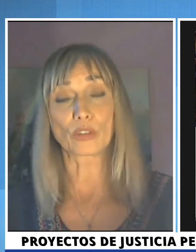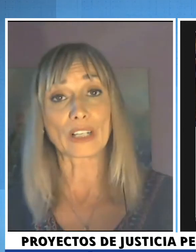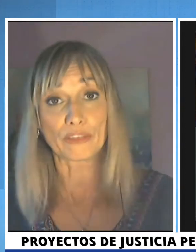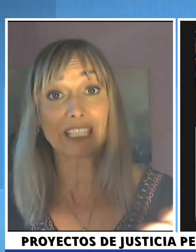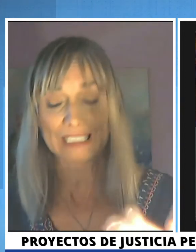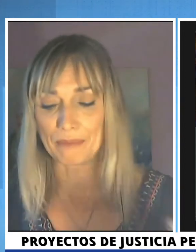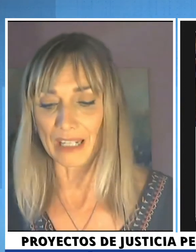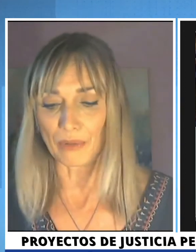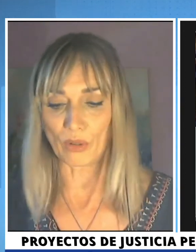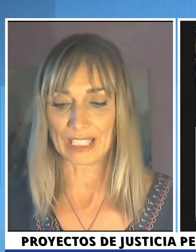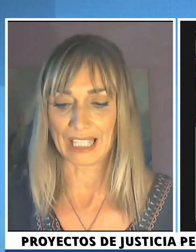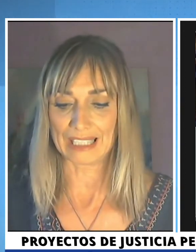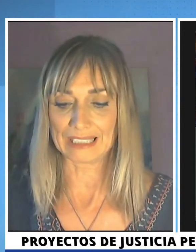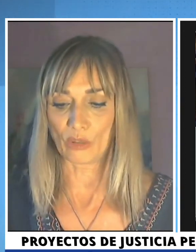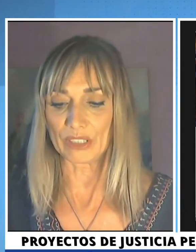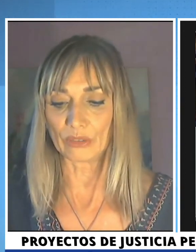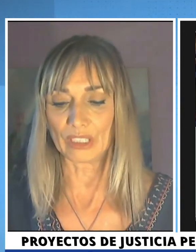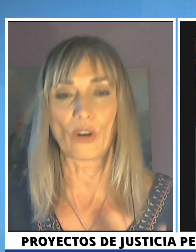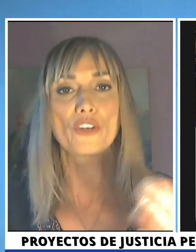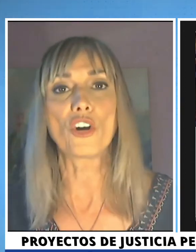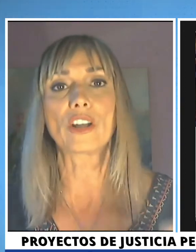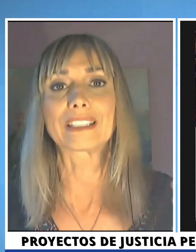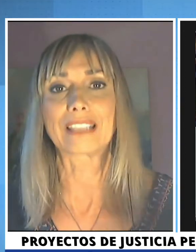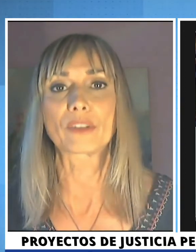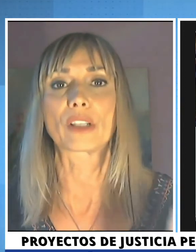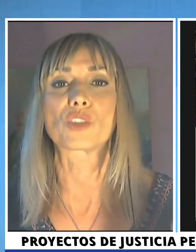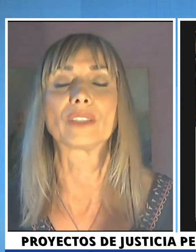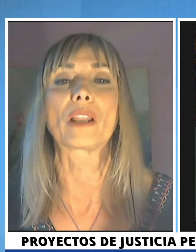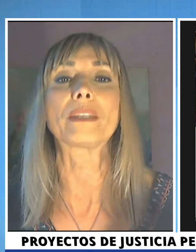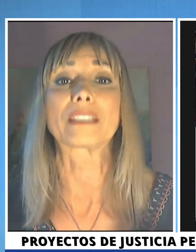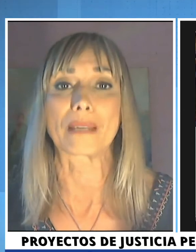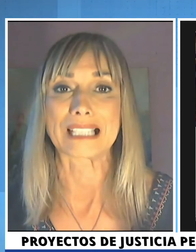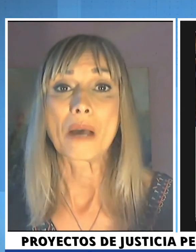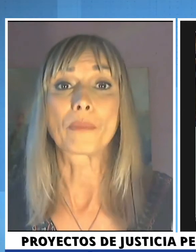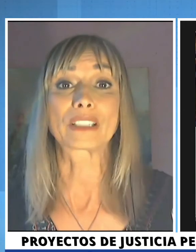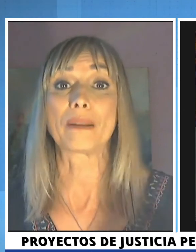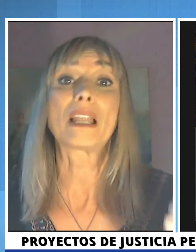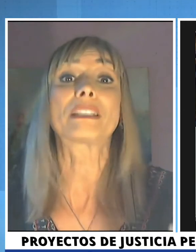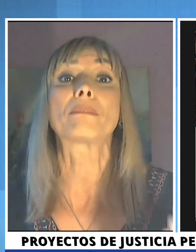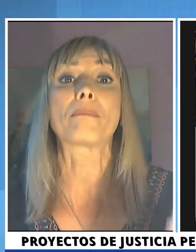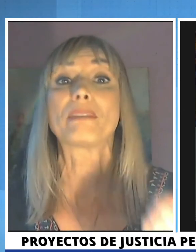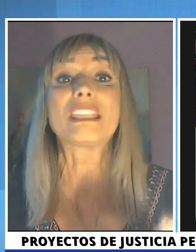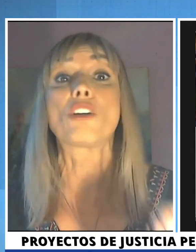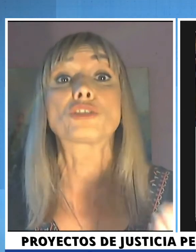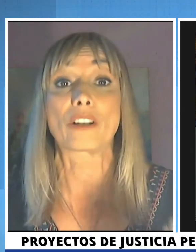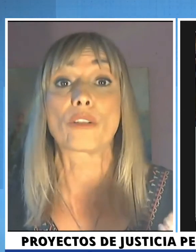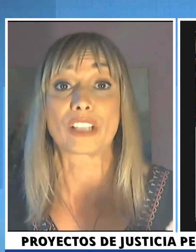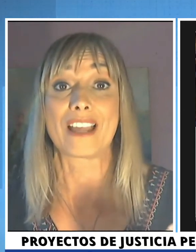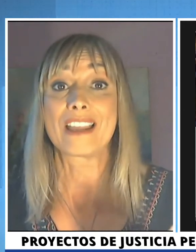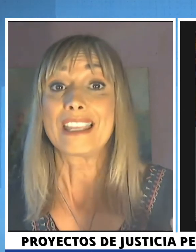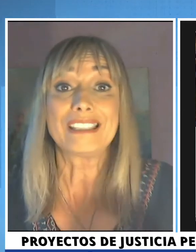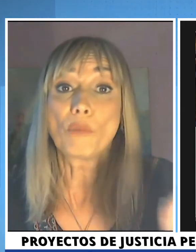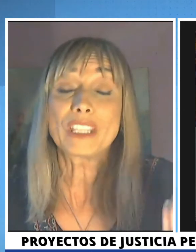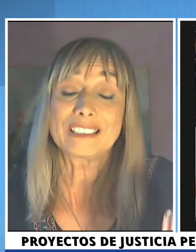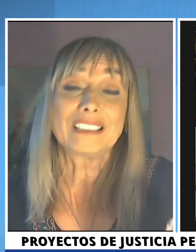doctora Ruffini, que también habló en esta comisión, dijo, no estamos escuchando a las víctimas, porque tal vez la víctima pide otra cosa,